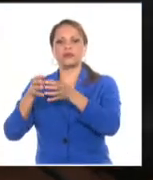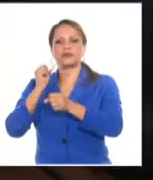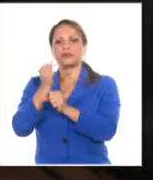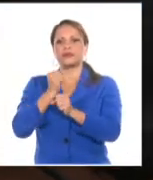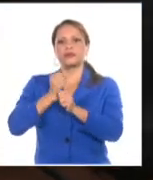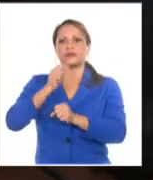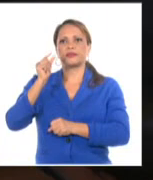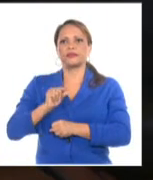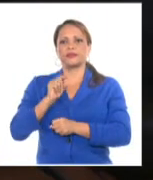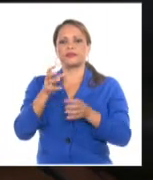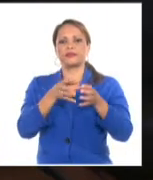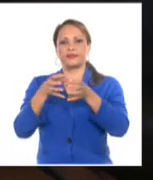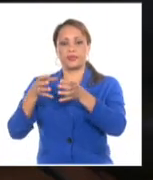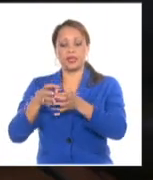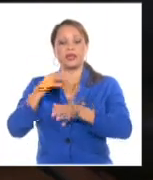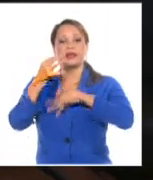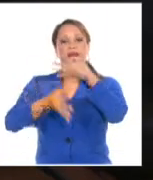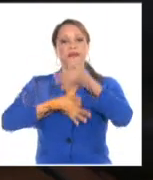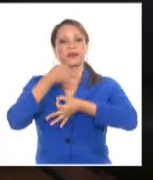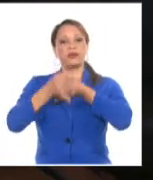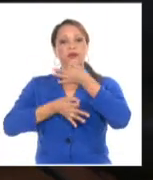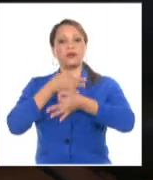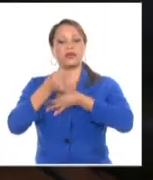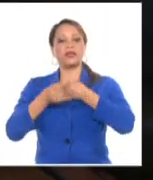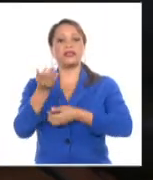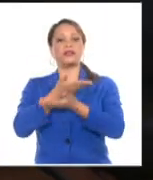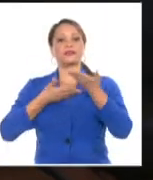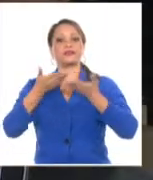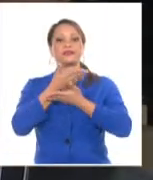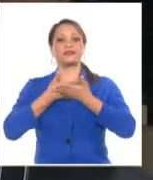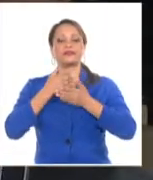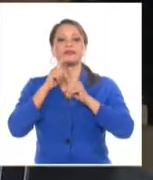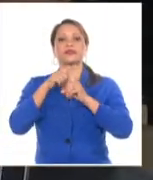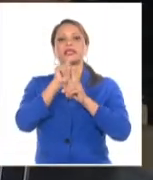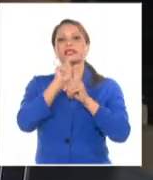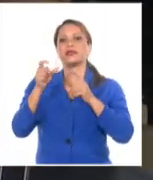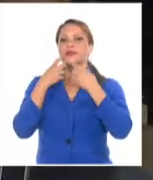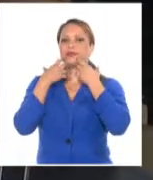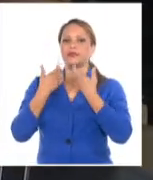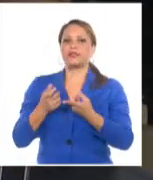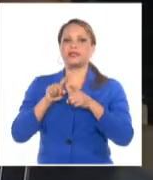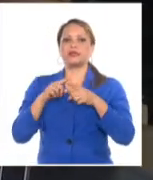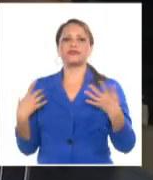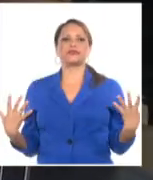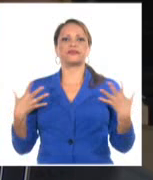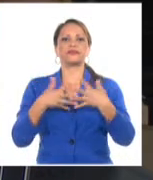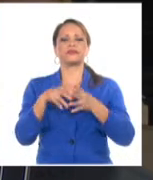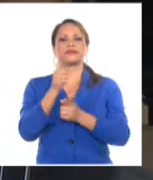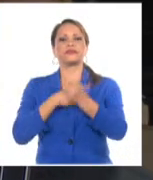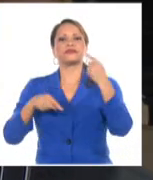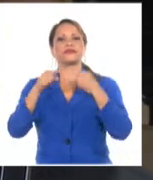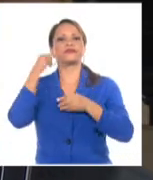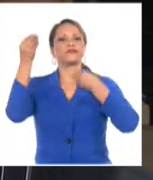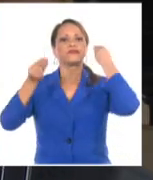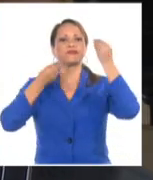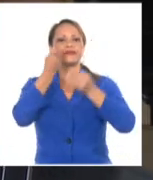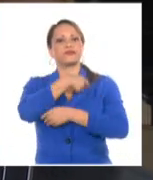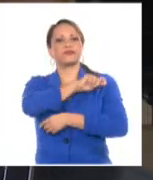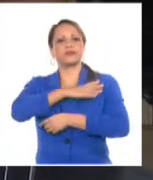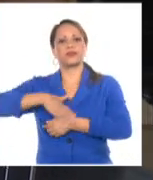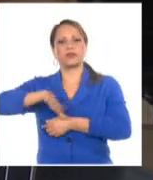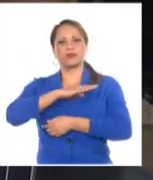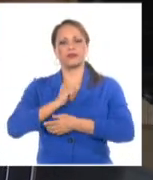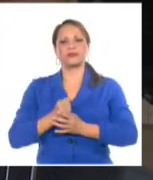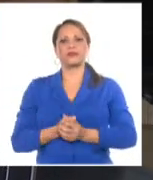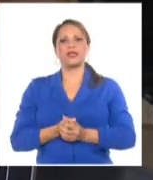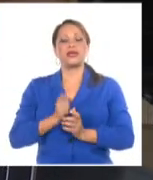del Parlamento, se refirió a que se debatirán temas de alto impacto que se corresponden con las principales preocupaciones del pueblo. En